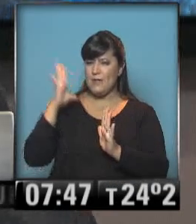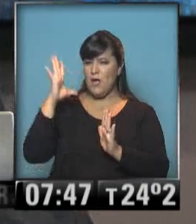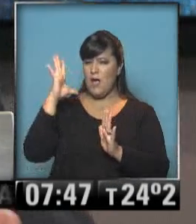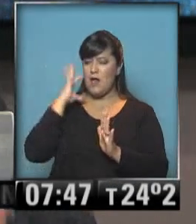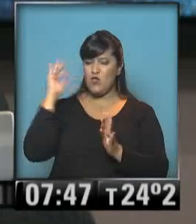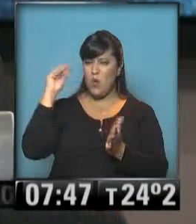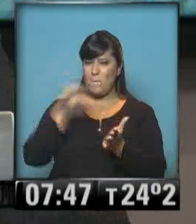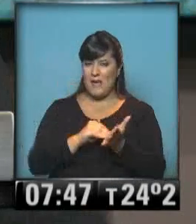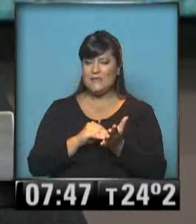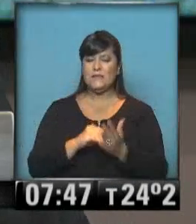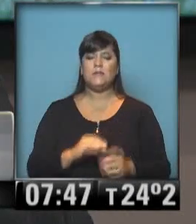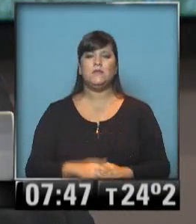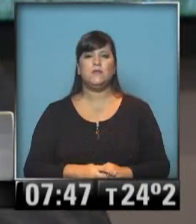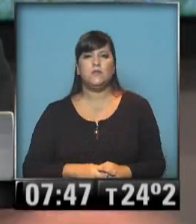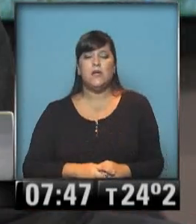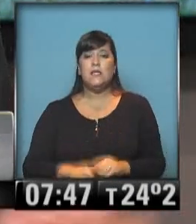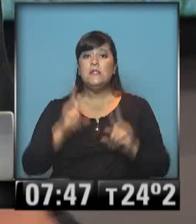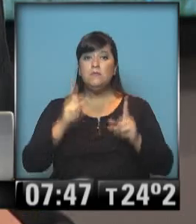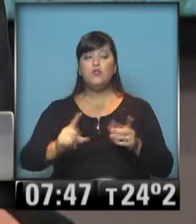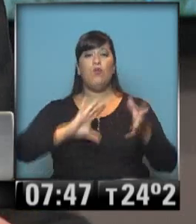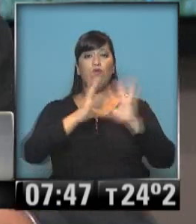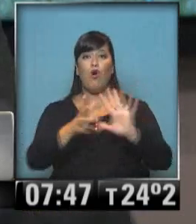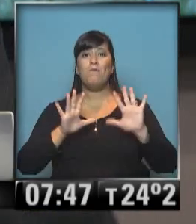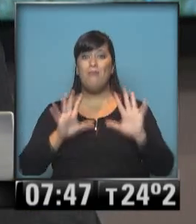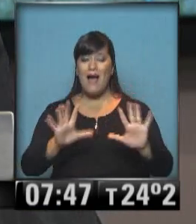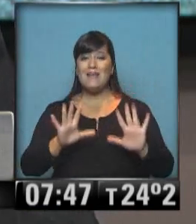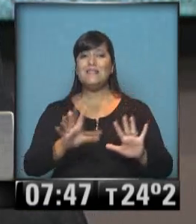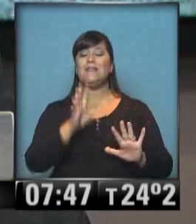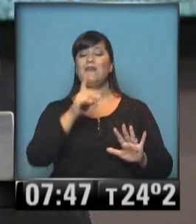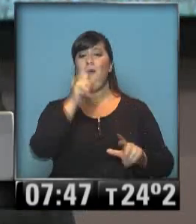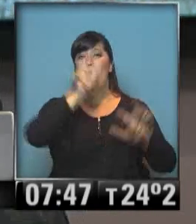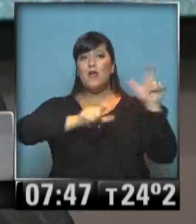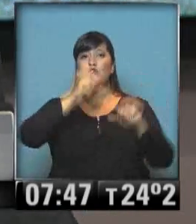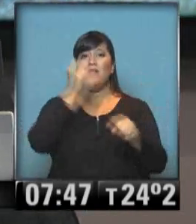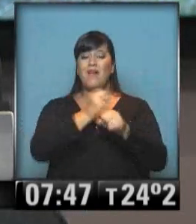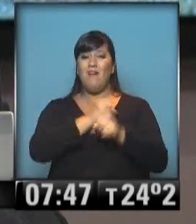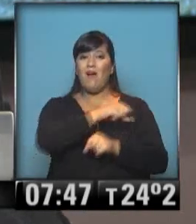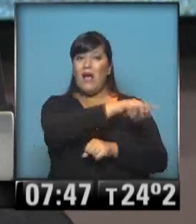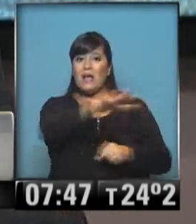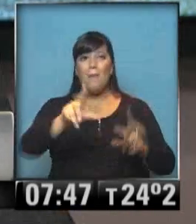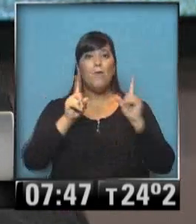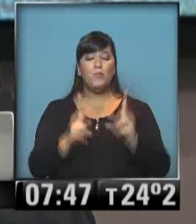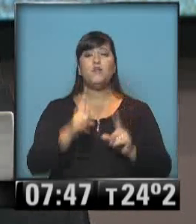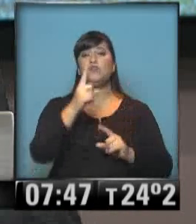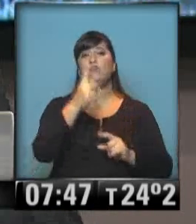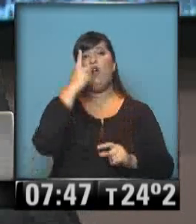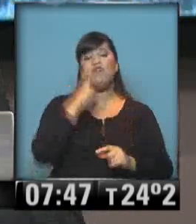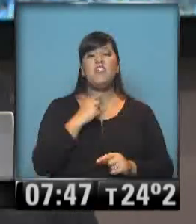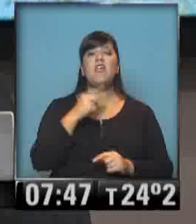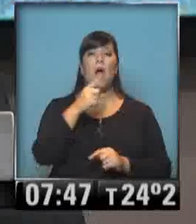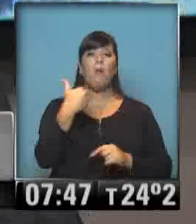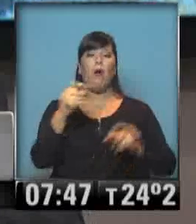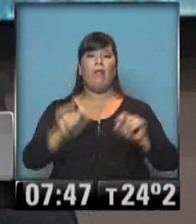el la operación de esa forma cada productor puede consultar esa misma página en el día enterar A qué